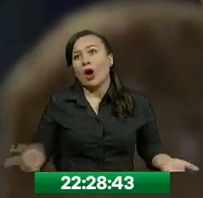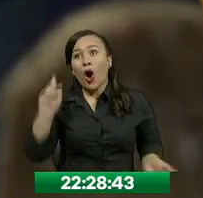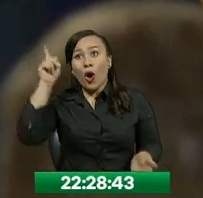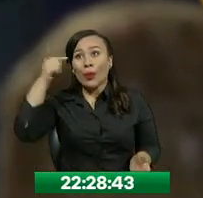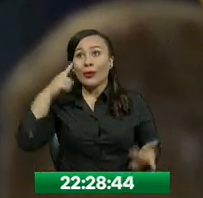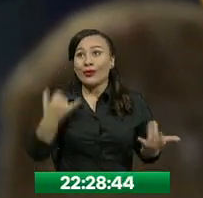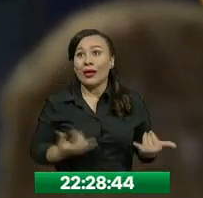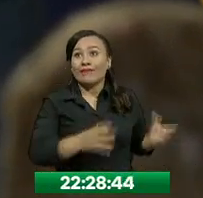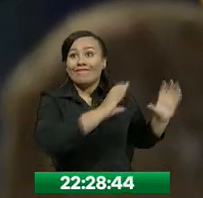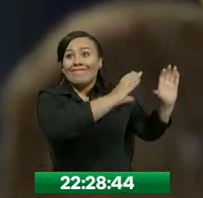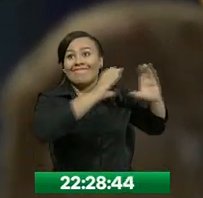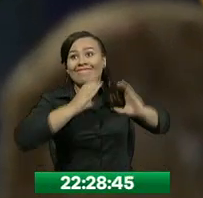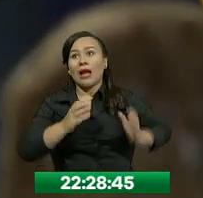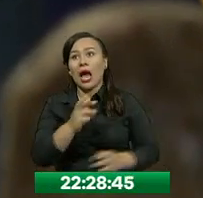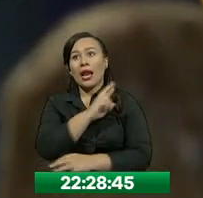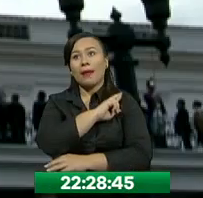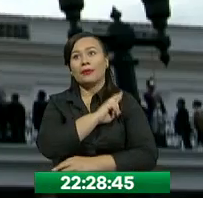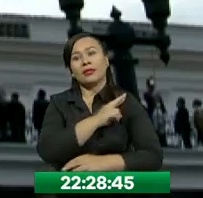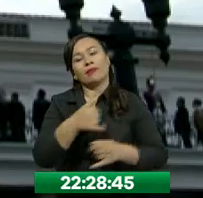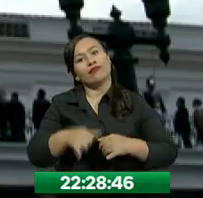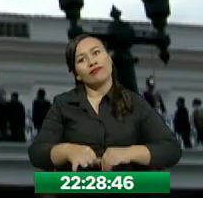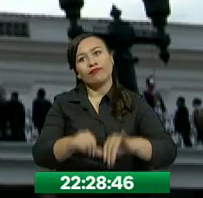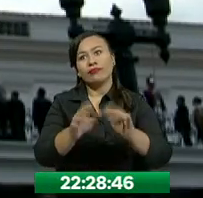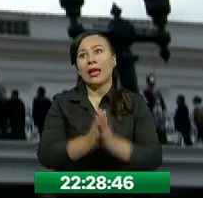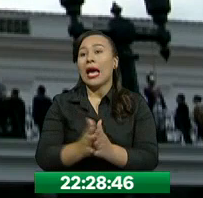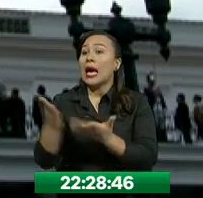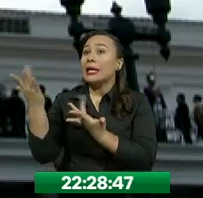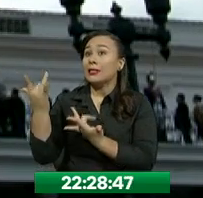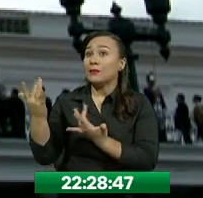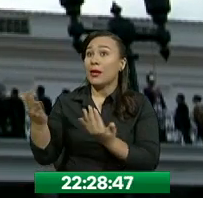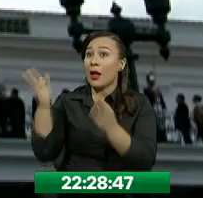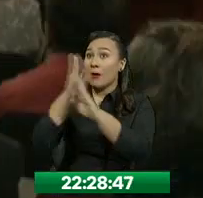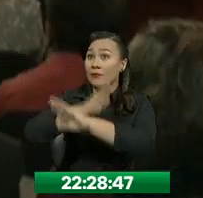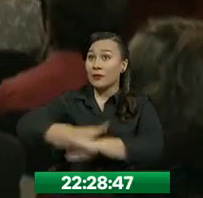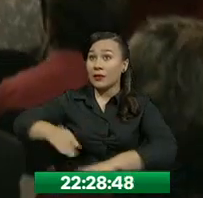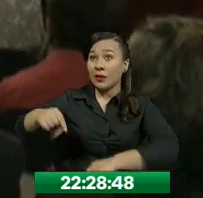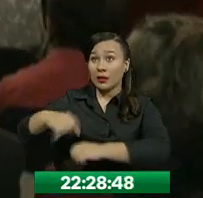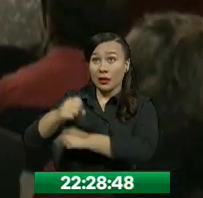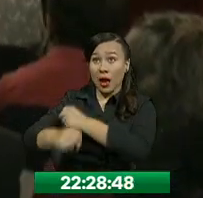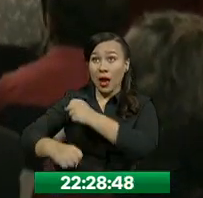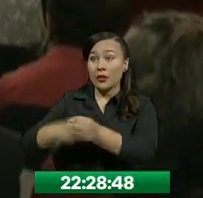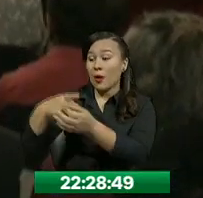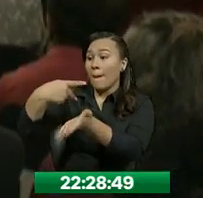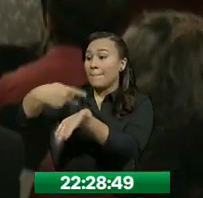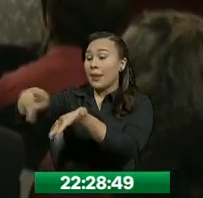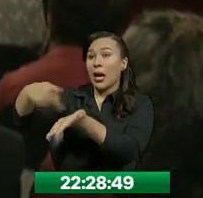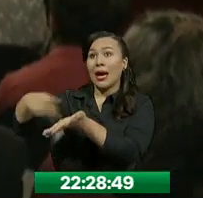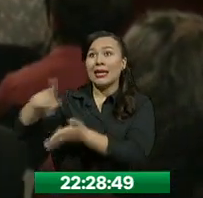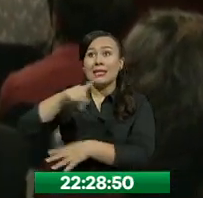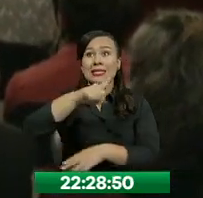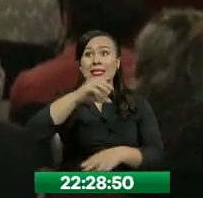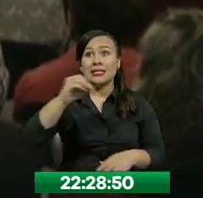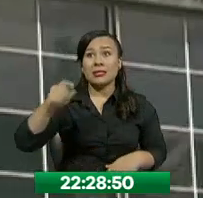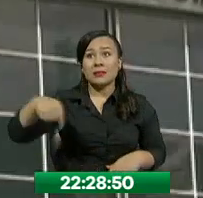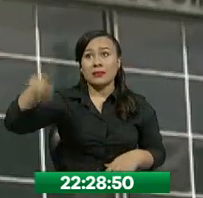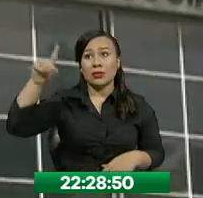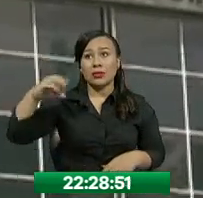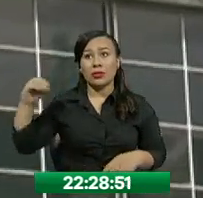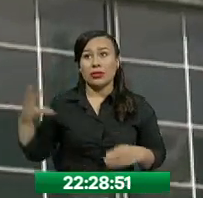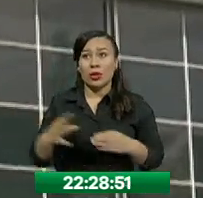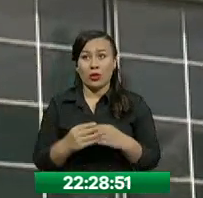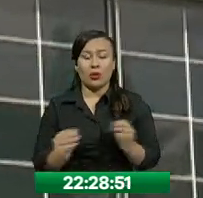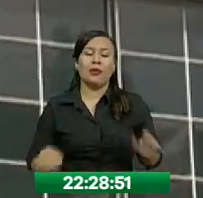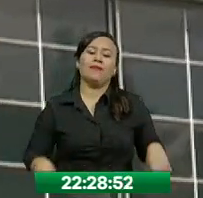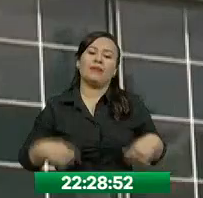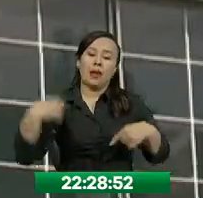pero que son responsabilidad del Estado. Se espera que hasta finales de este año se cancele al menos 100 millones de dólares adicionales y que para el